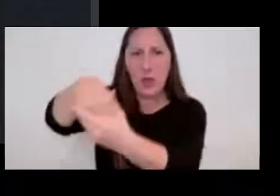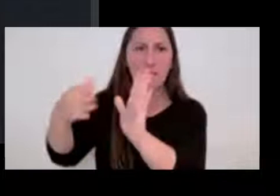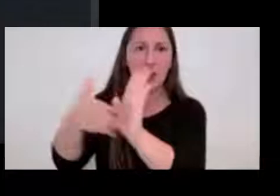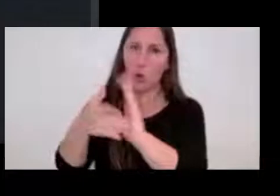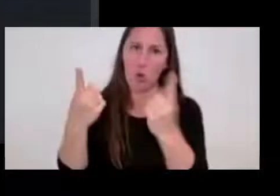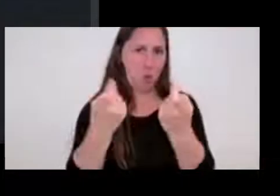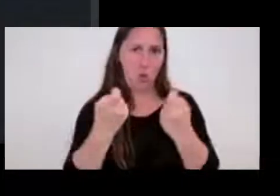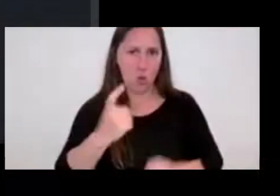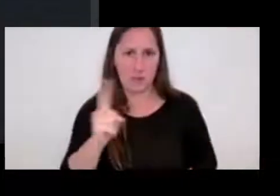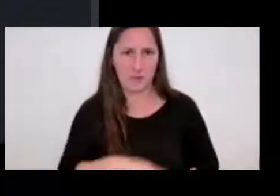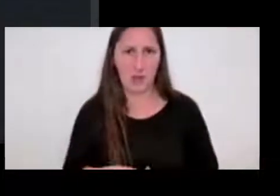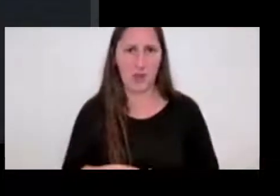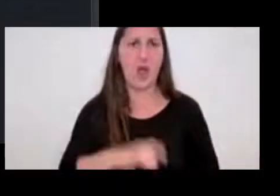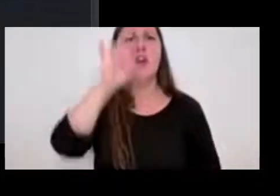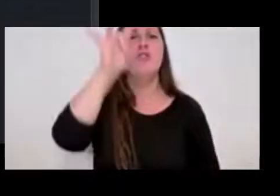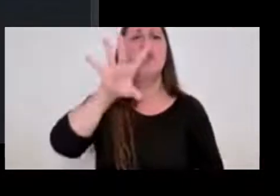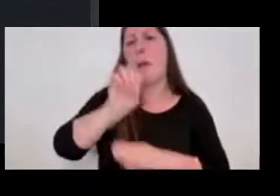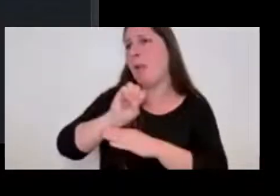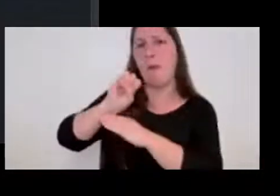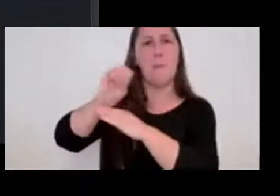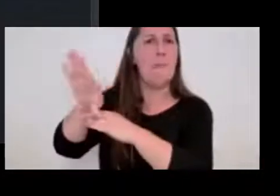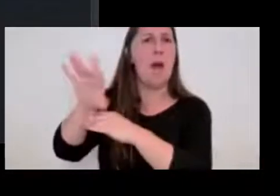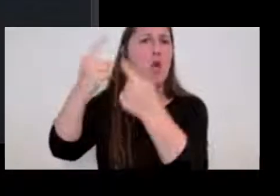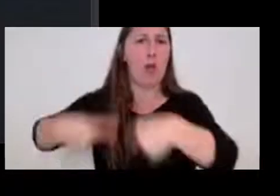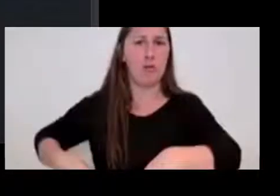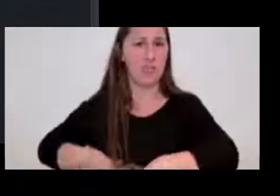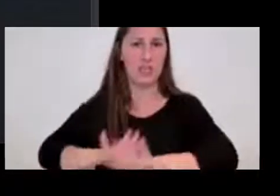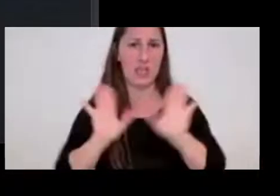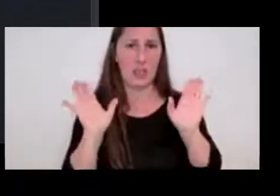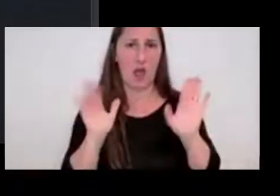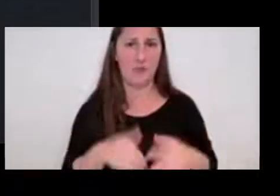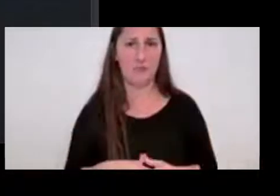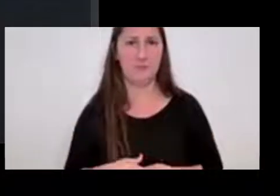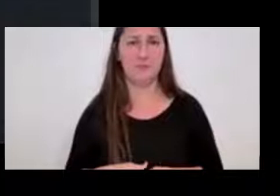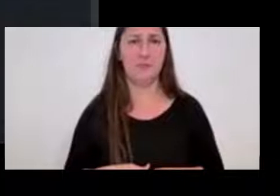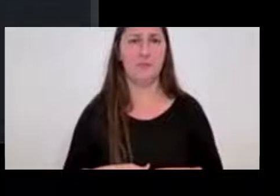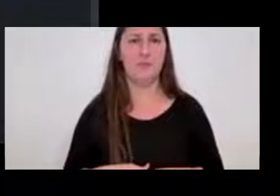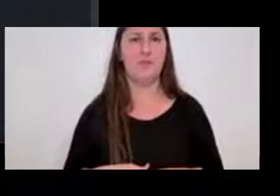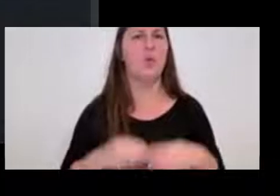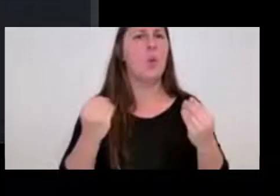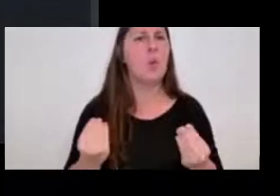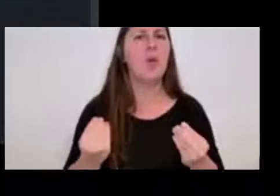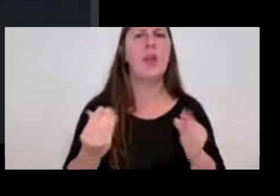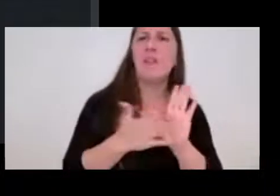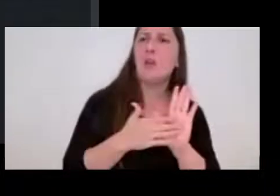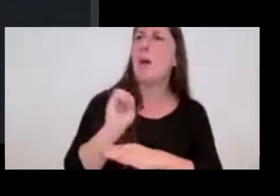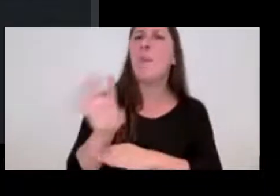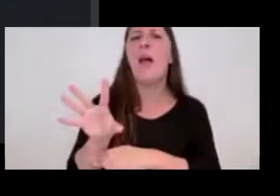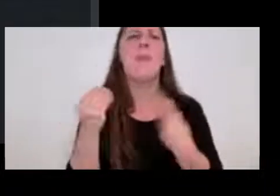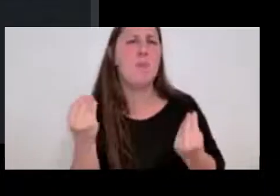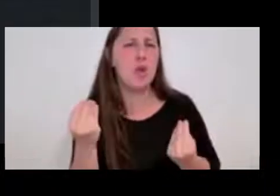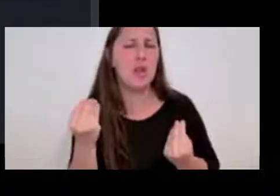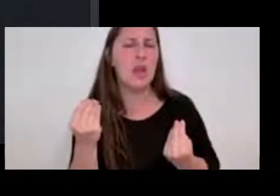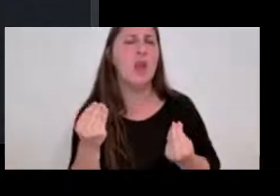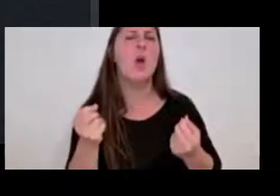Lo podría hacer con remito, nada más, con remito R, lógicamente, ¿no? ¿Y por qué trasladamos con factura? Y bueno, muchas veces lo hacemos para el tema